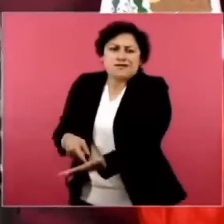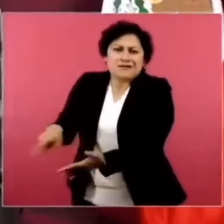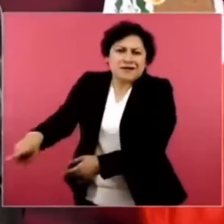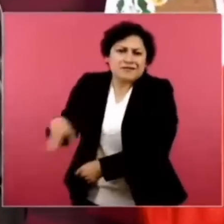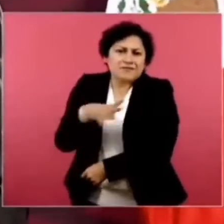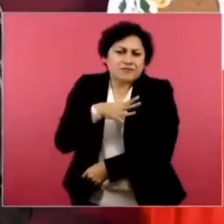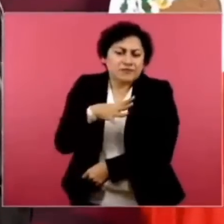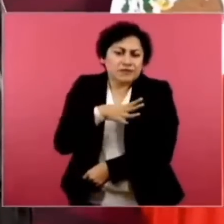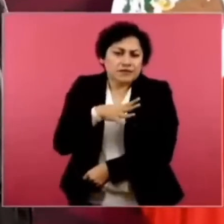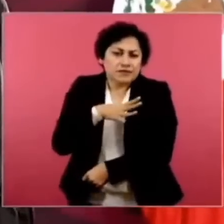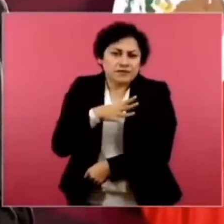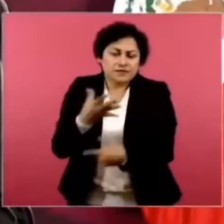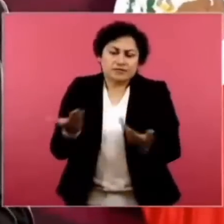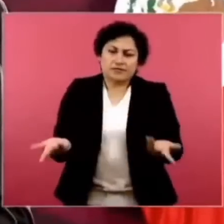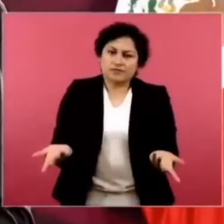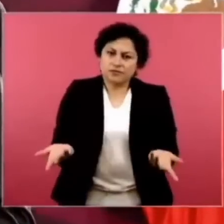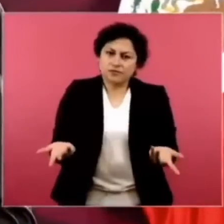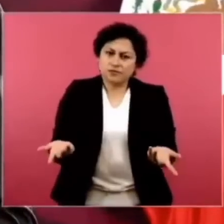Equipos de